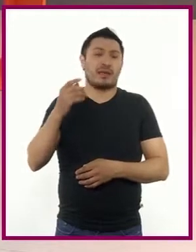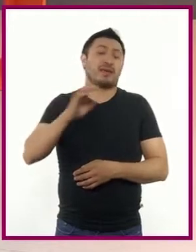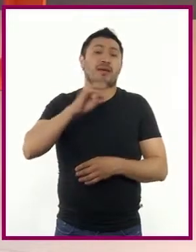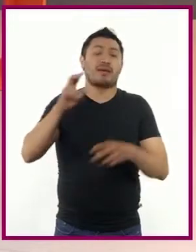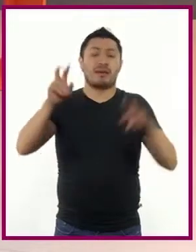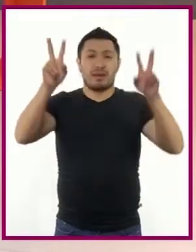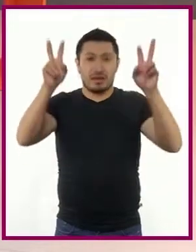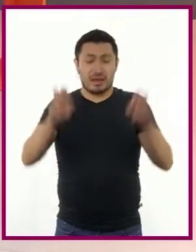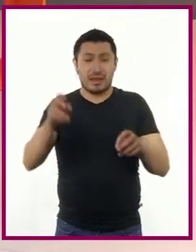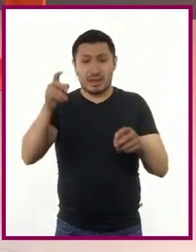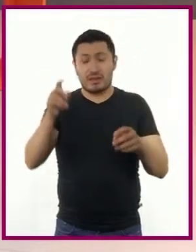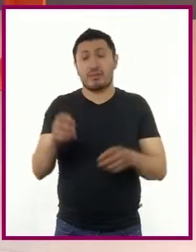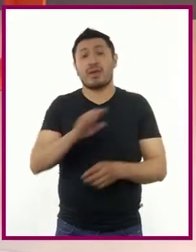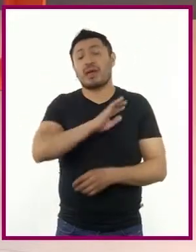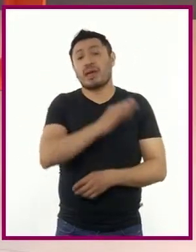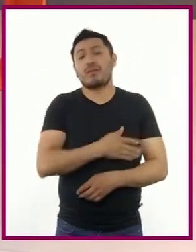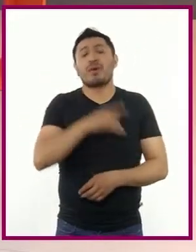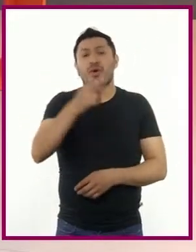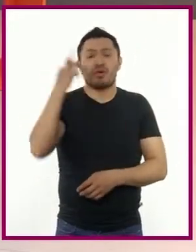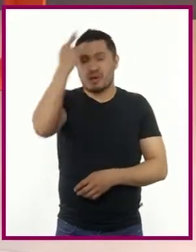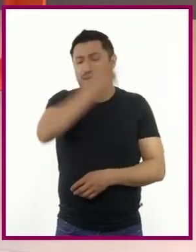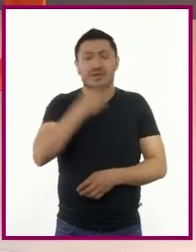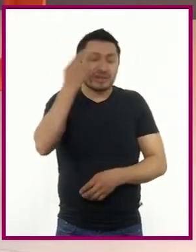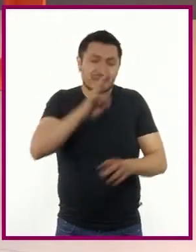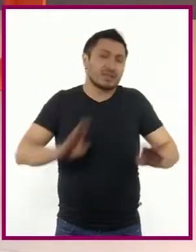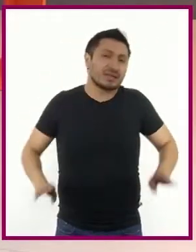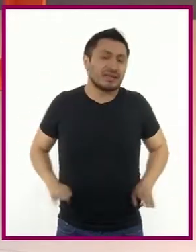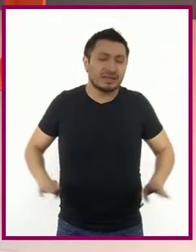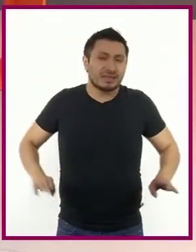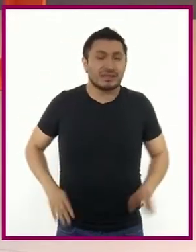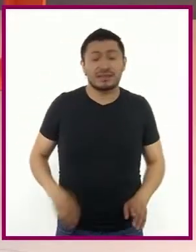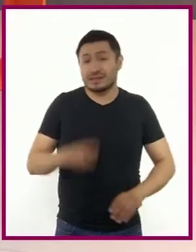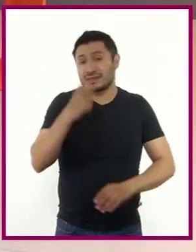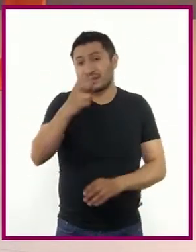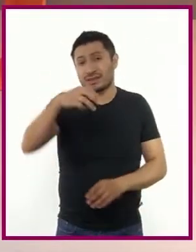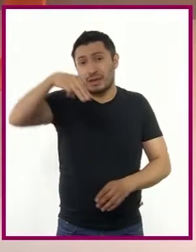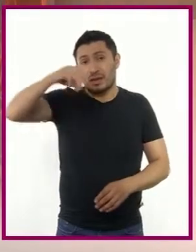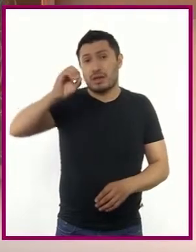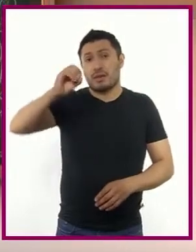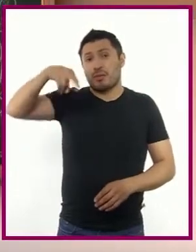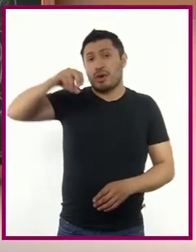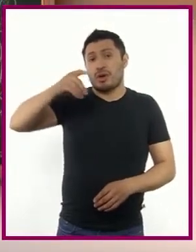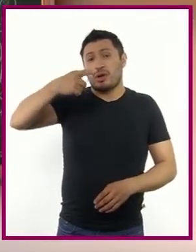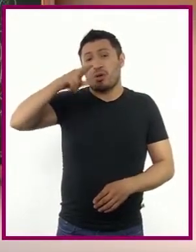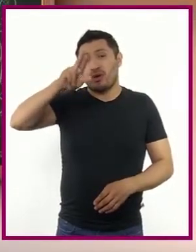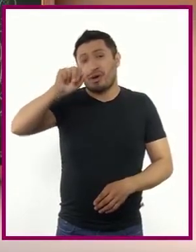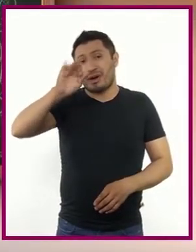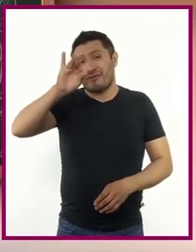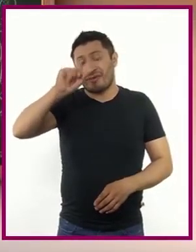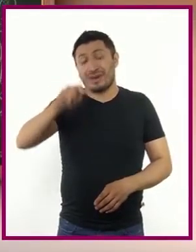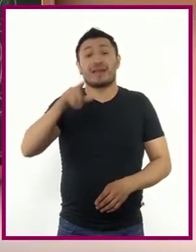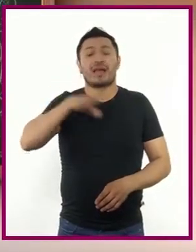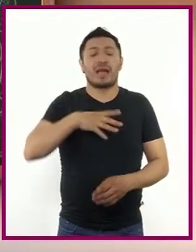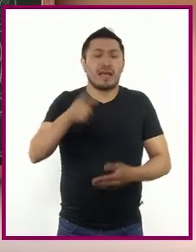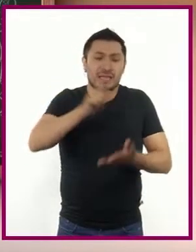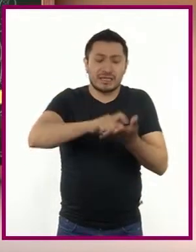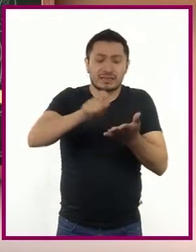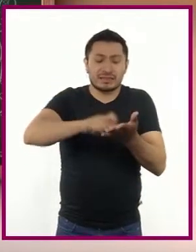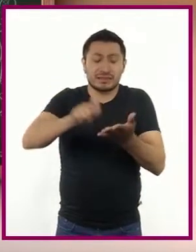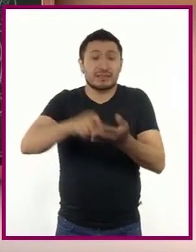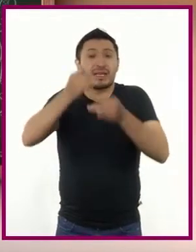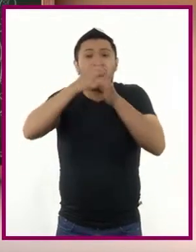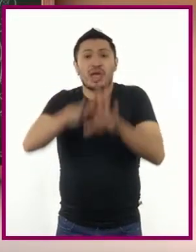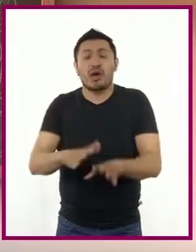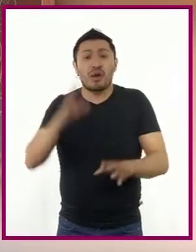función, características y partes de una monografía. Como recordarán, las monografías son textos